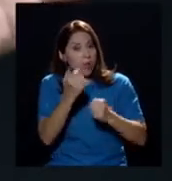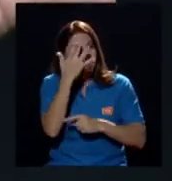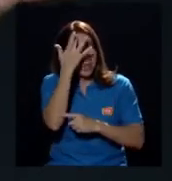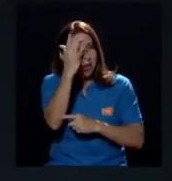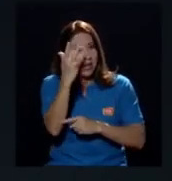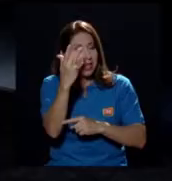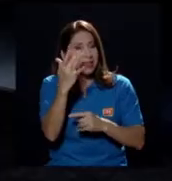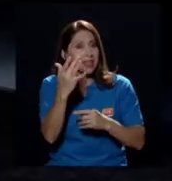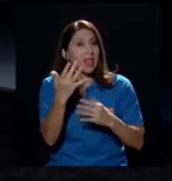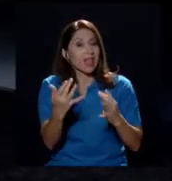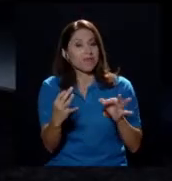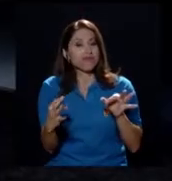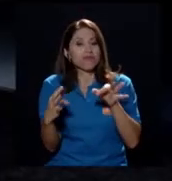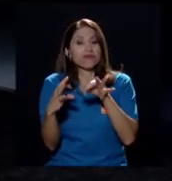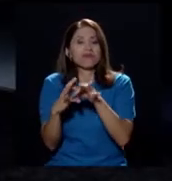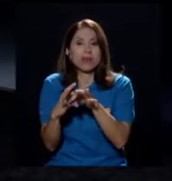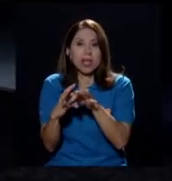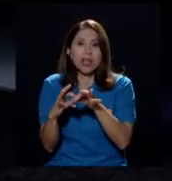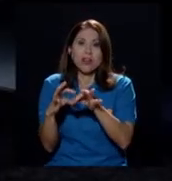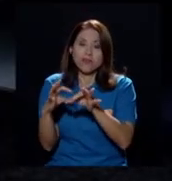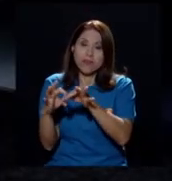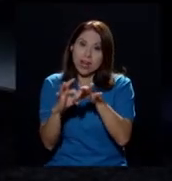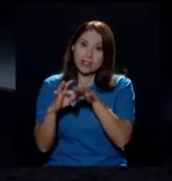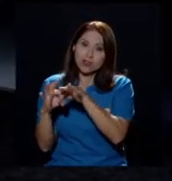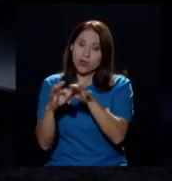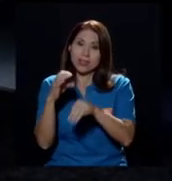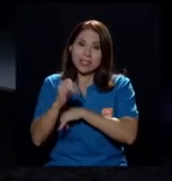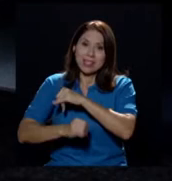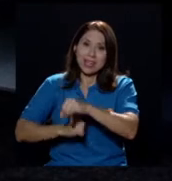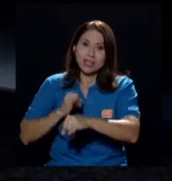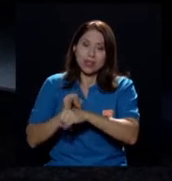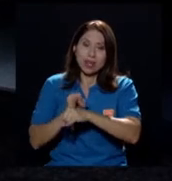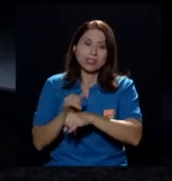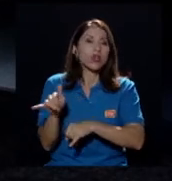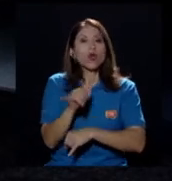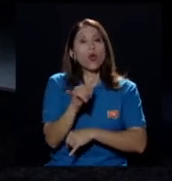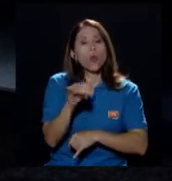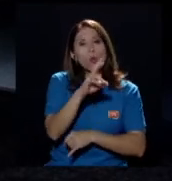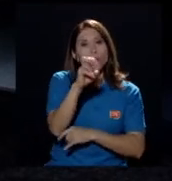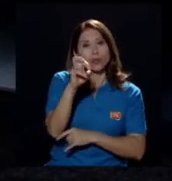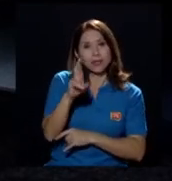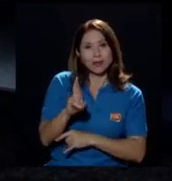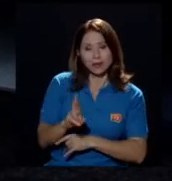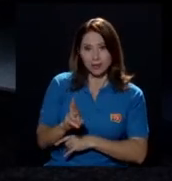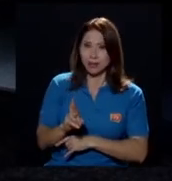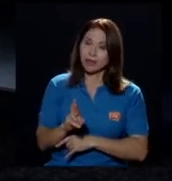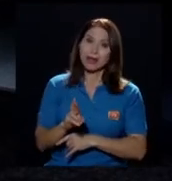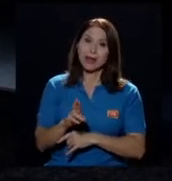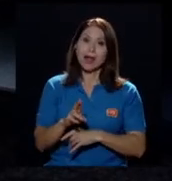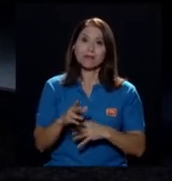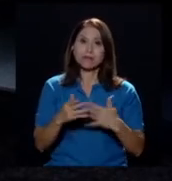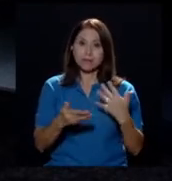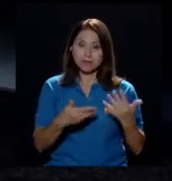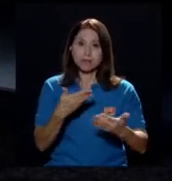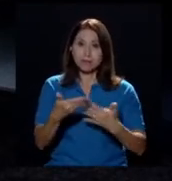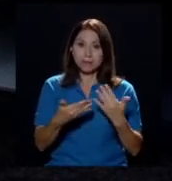que relaciones internacionales como costa rica comilla la juega e implica siiii